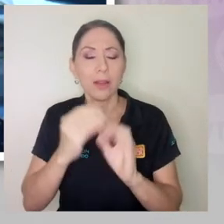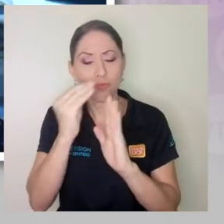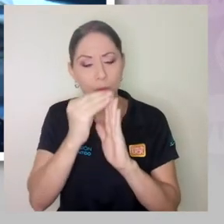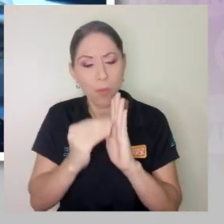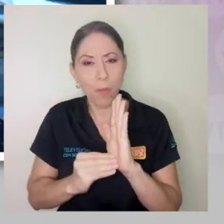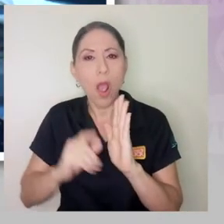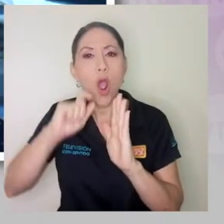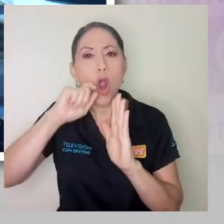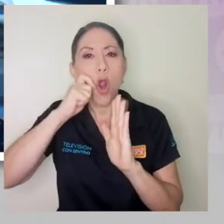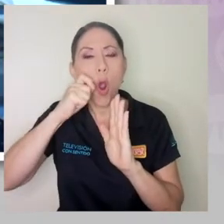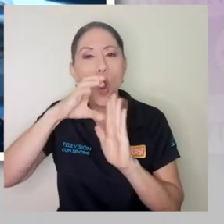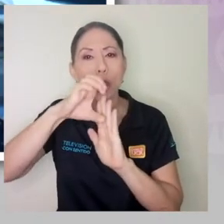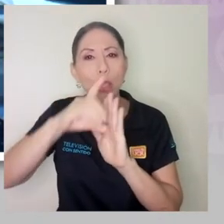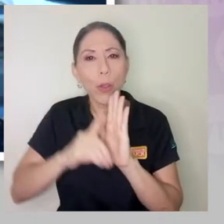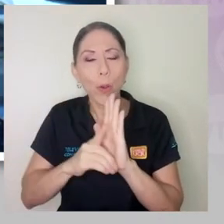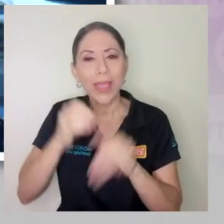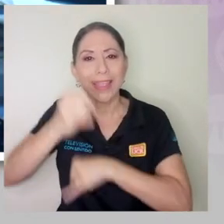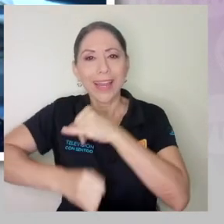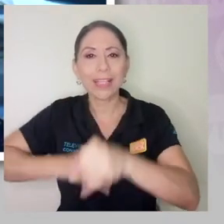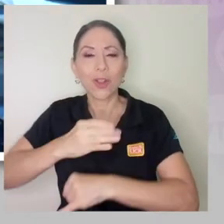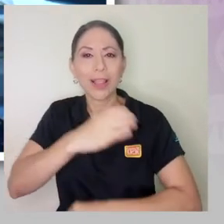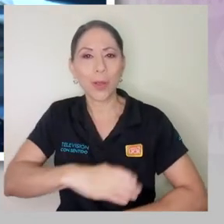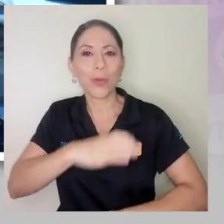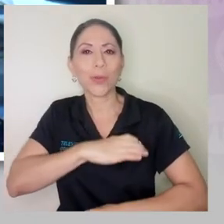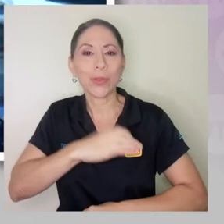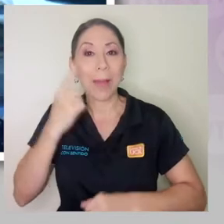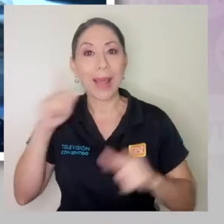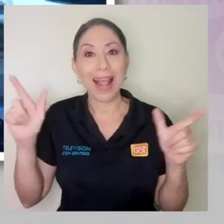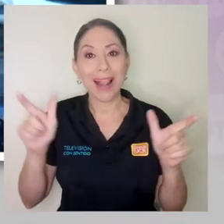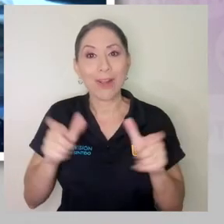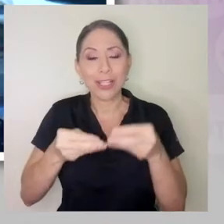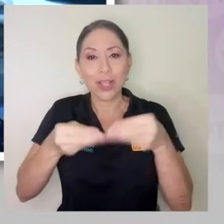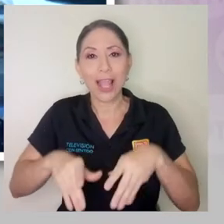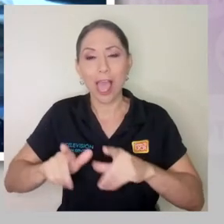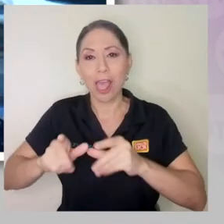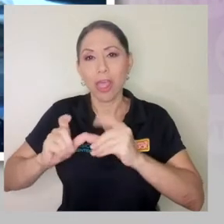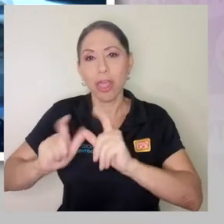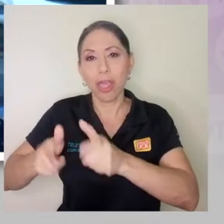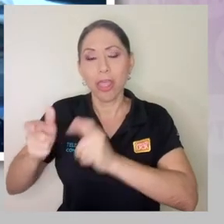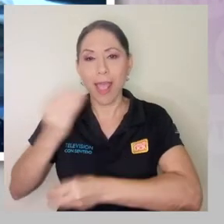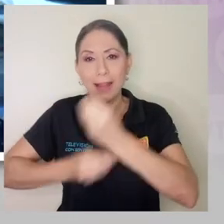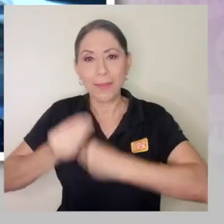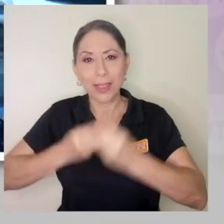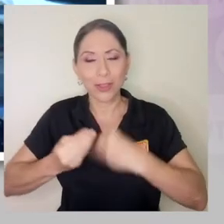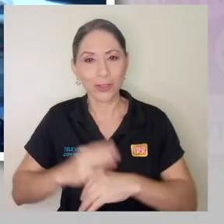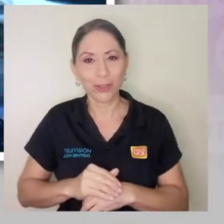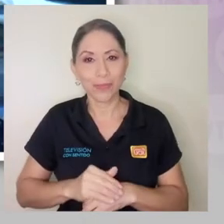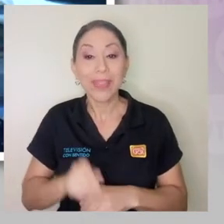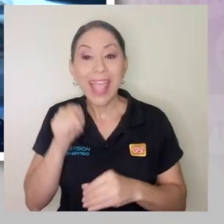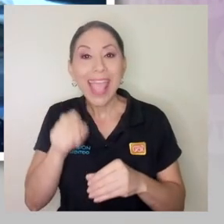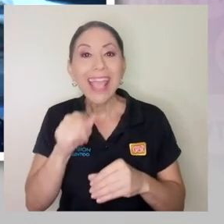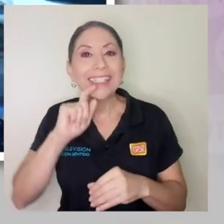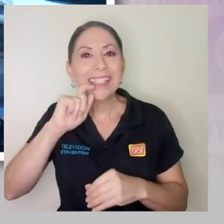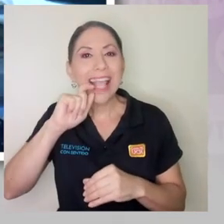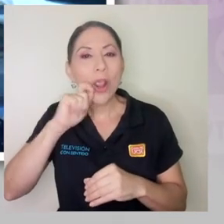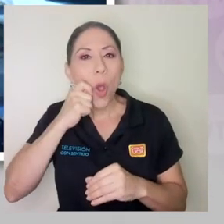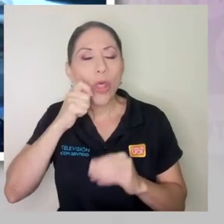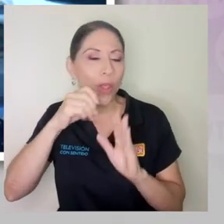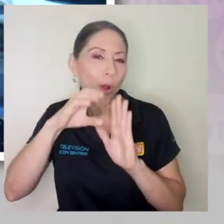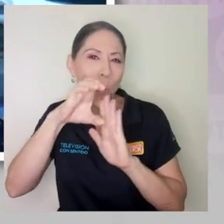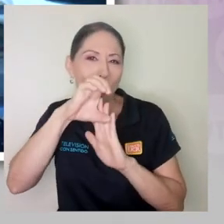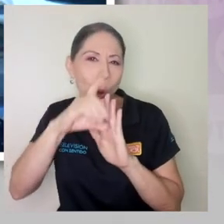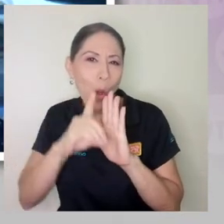código internacional de conducta para la reducción del desperdicio de alimentos. Este código lo que viene es como a dictar